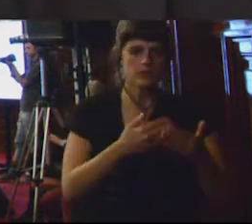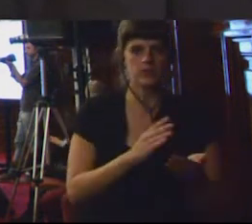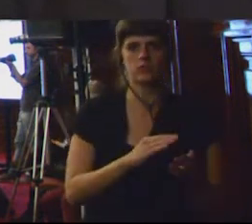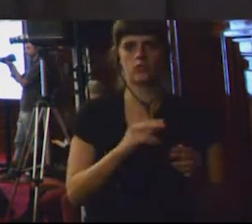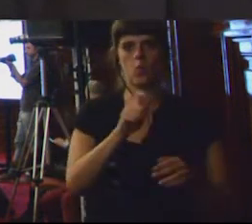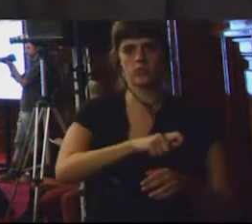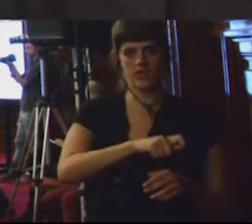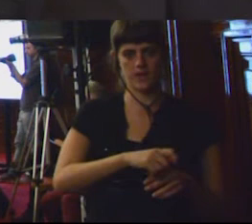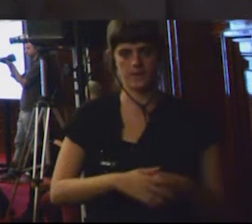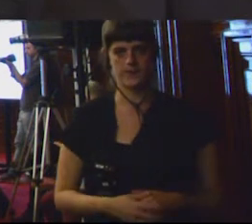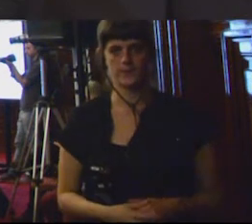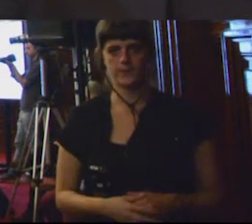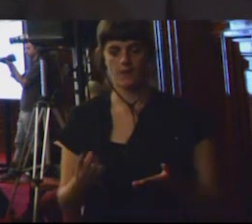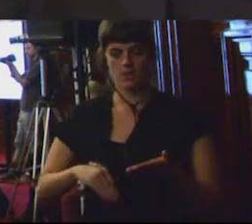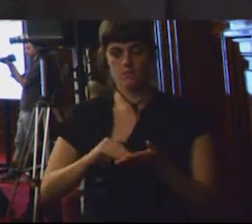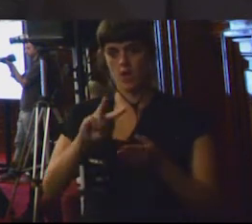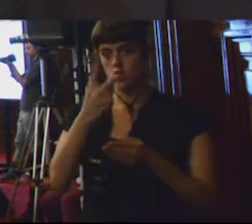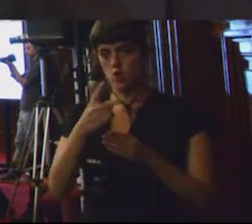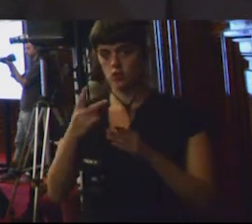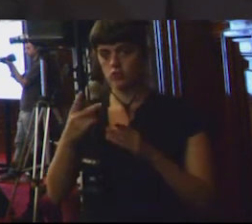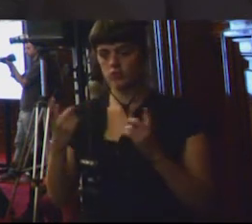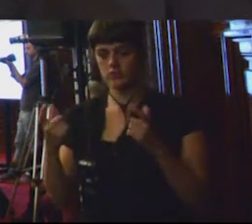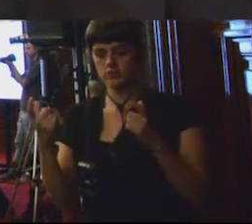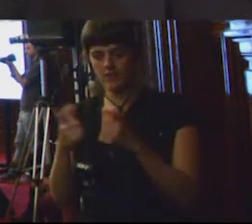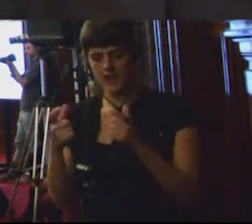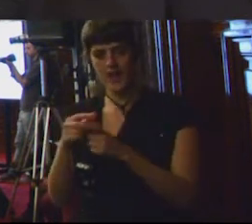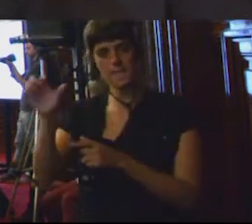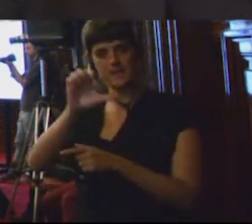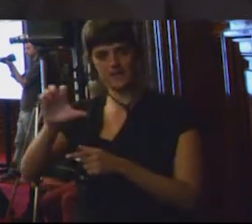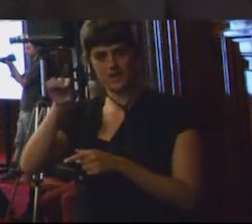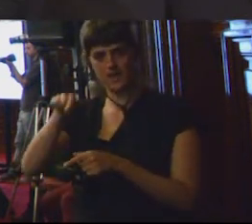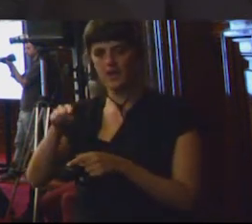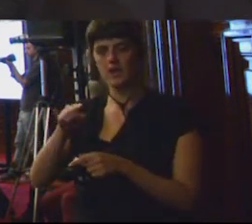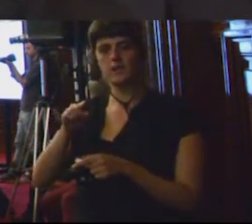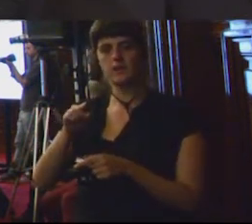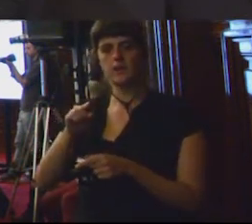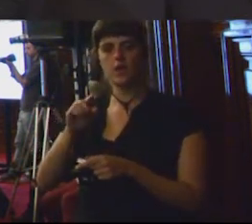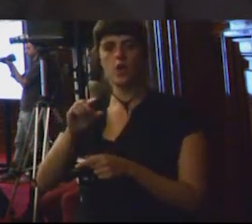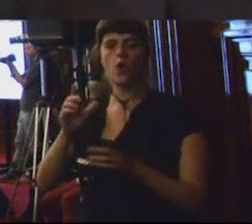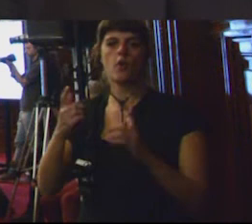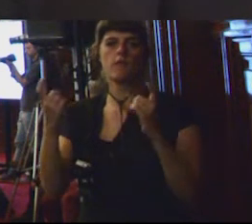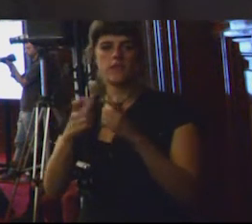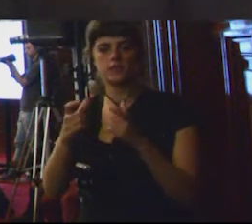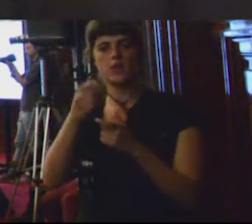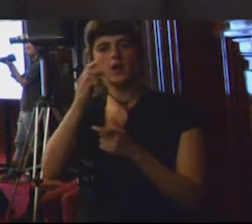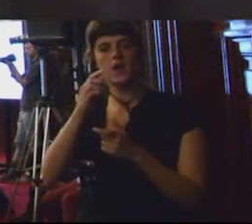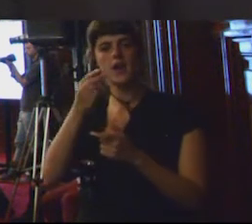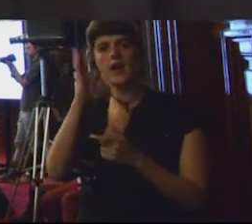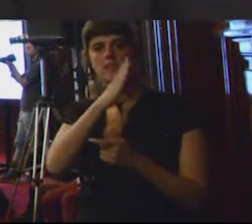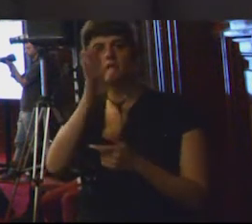de eso, dos centrales empresariales, la Confederación Nacional de la Industria y la Confederación Nacional de